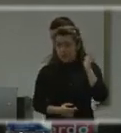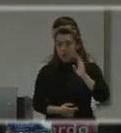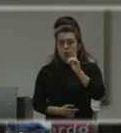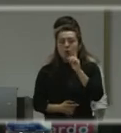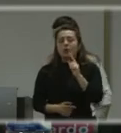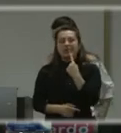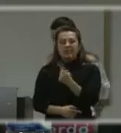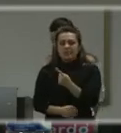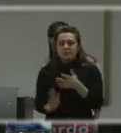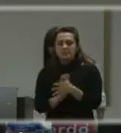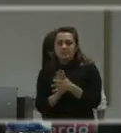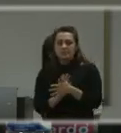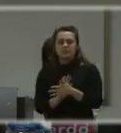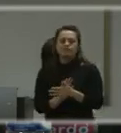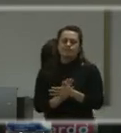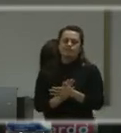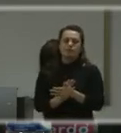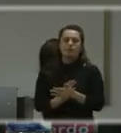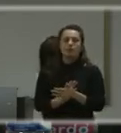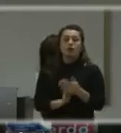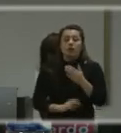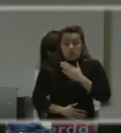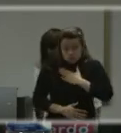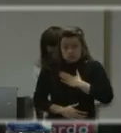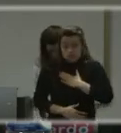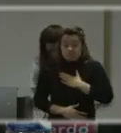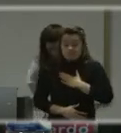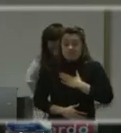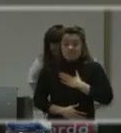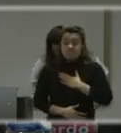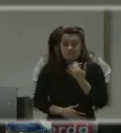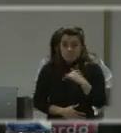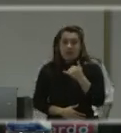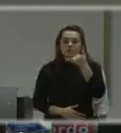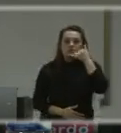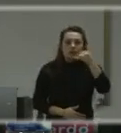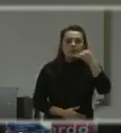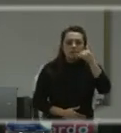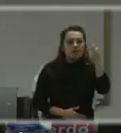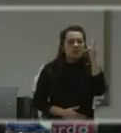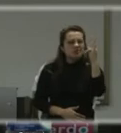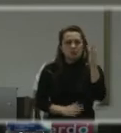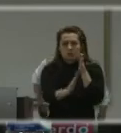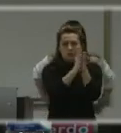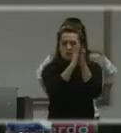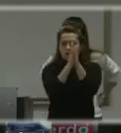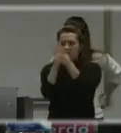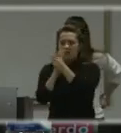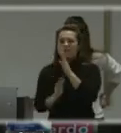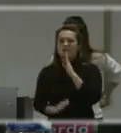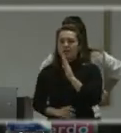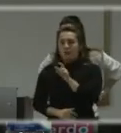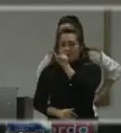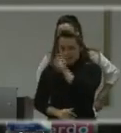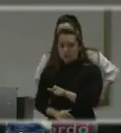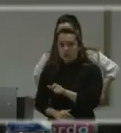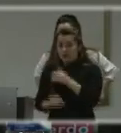afirmó que él sí llama a testimonio a la